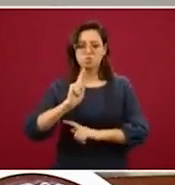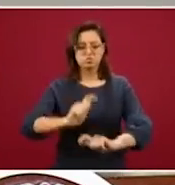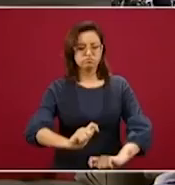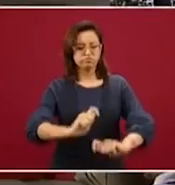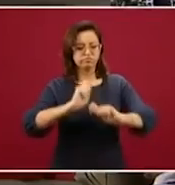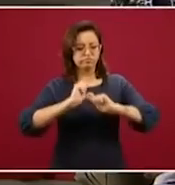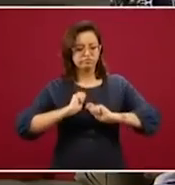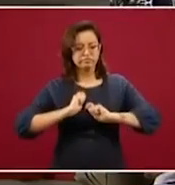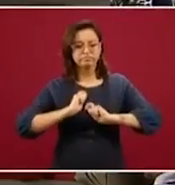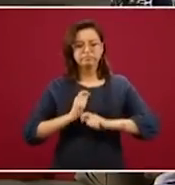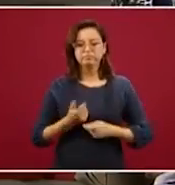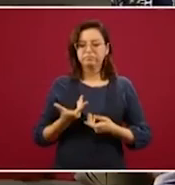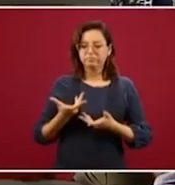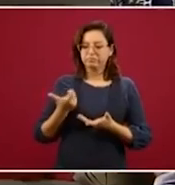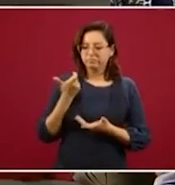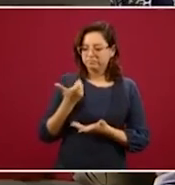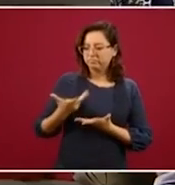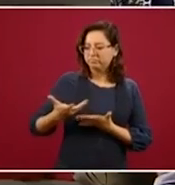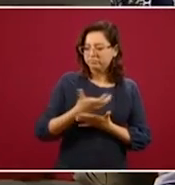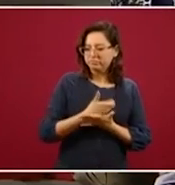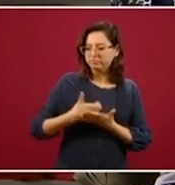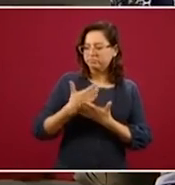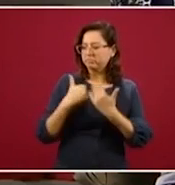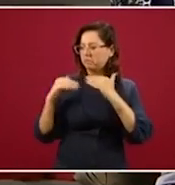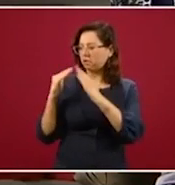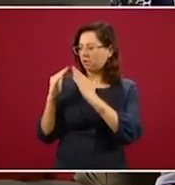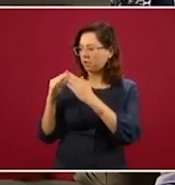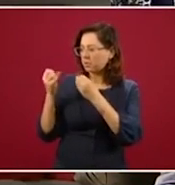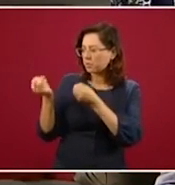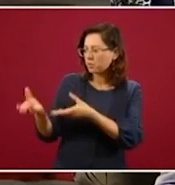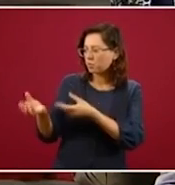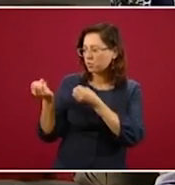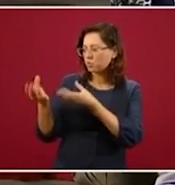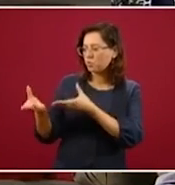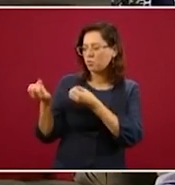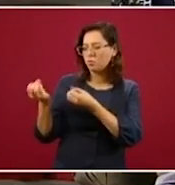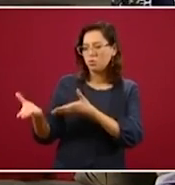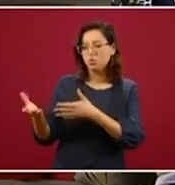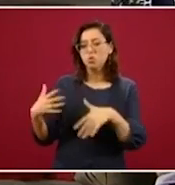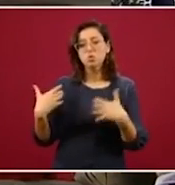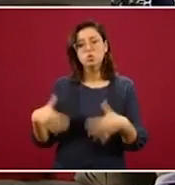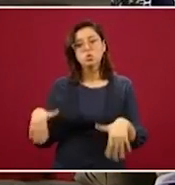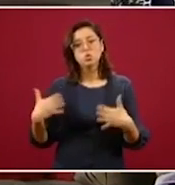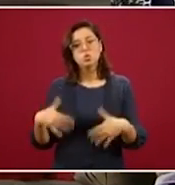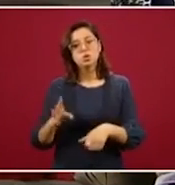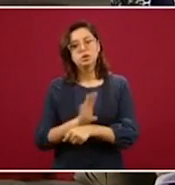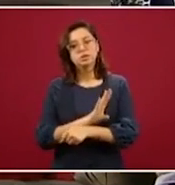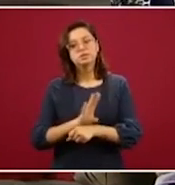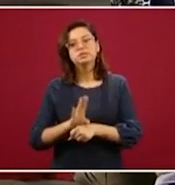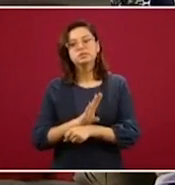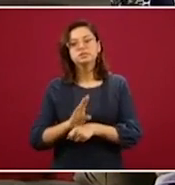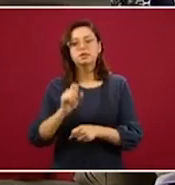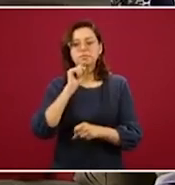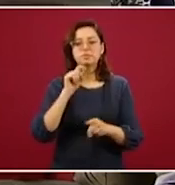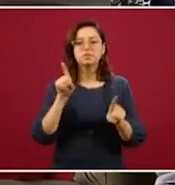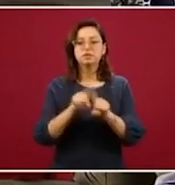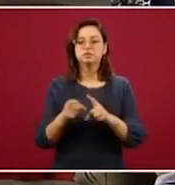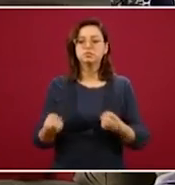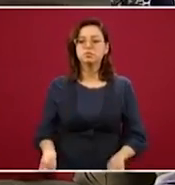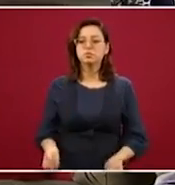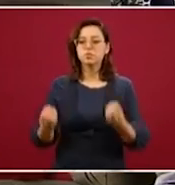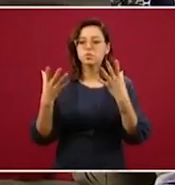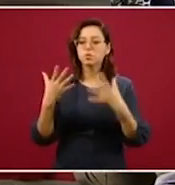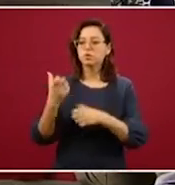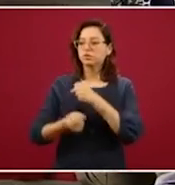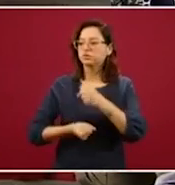hogares. Eso pues nos tira ahí muchísimos beneficios. Y les presentamos también en qué edad estamos principalmente trabajando